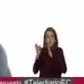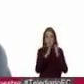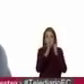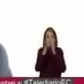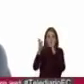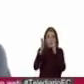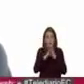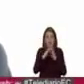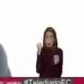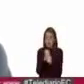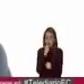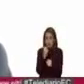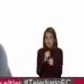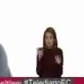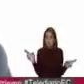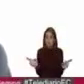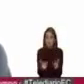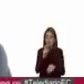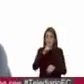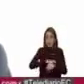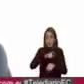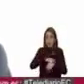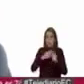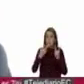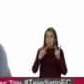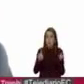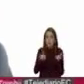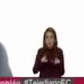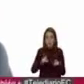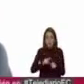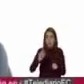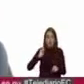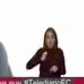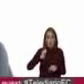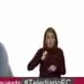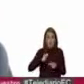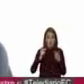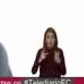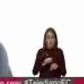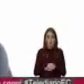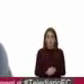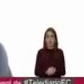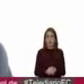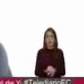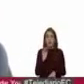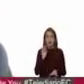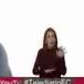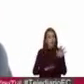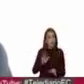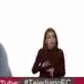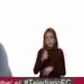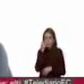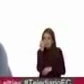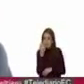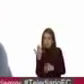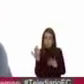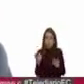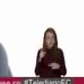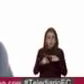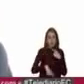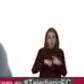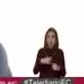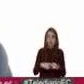de trabajo que venga acompañada, obviamente, de una reducción equivalente en los salarios. Yo no entiendo, francamente, la reacción en contra